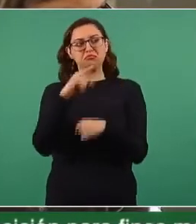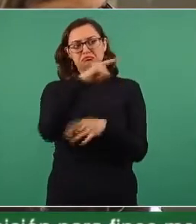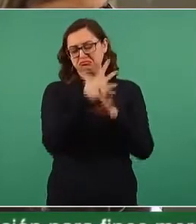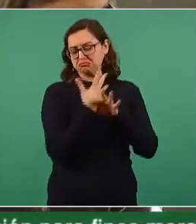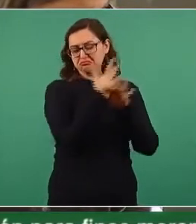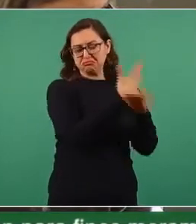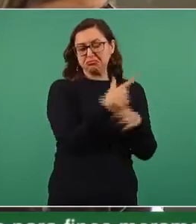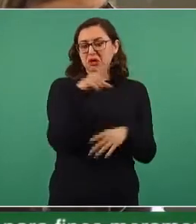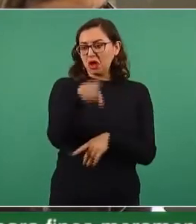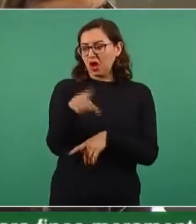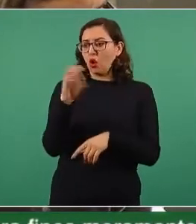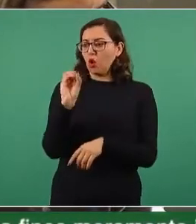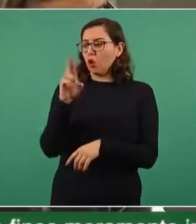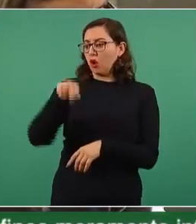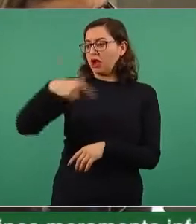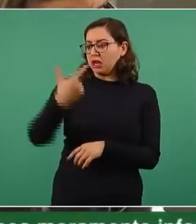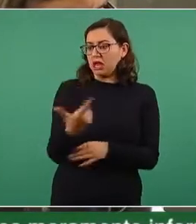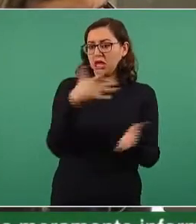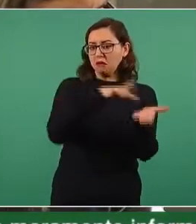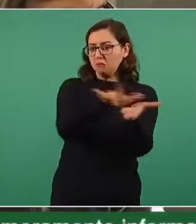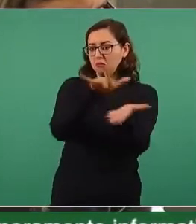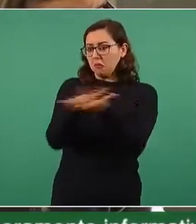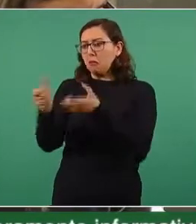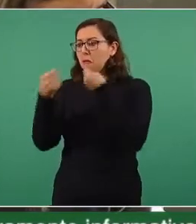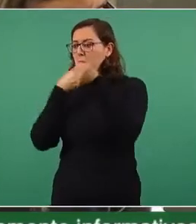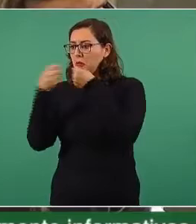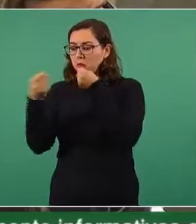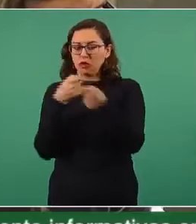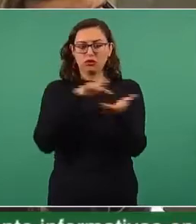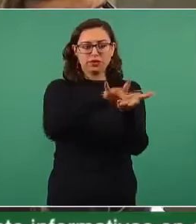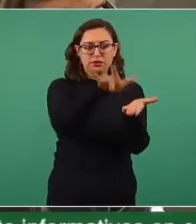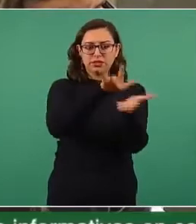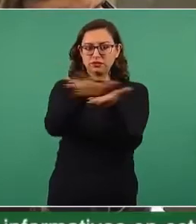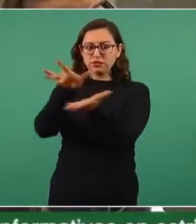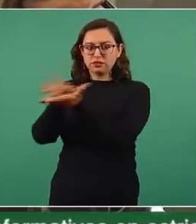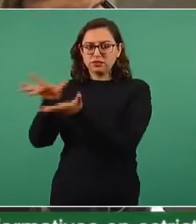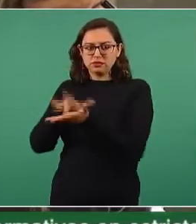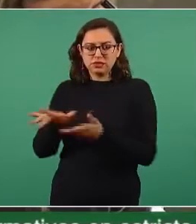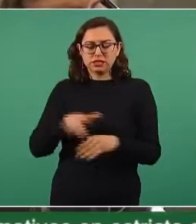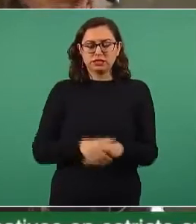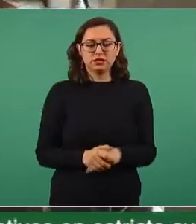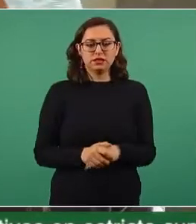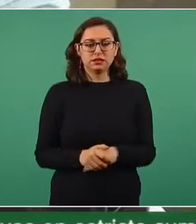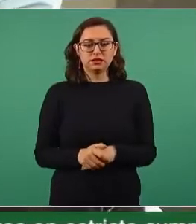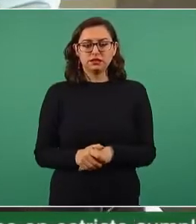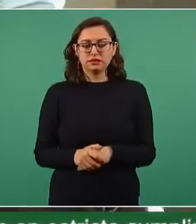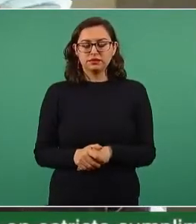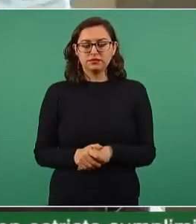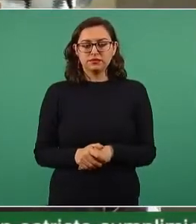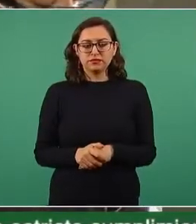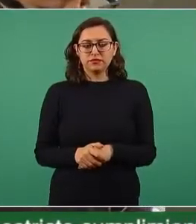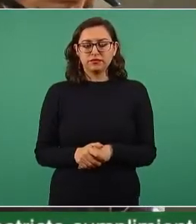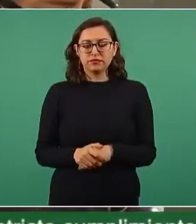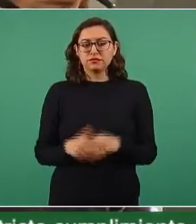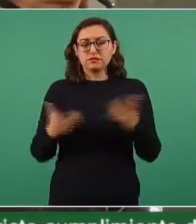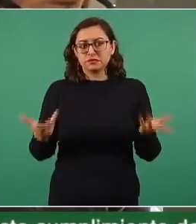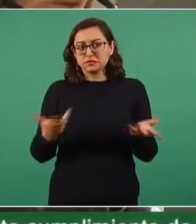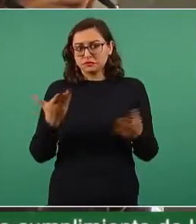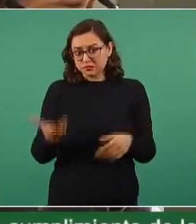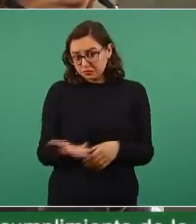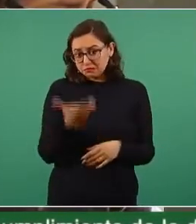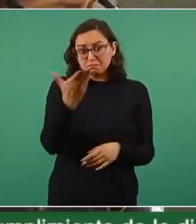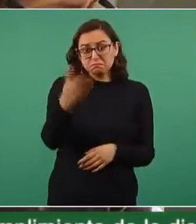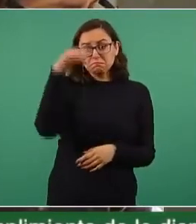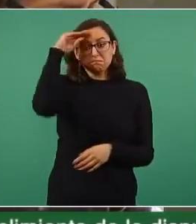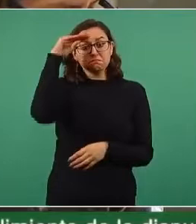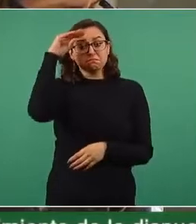de organizaciones no gubernamentales, periodistas y demás. Con esto, ¿ustedes darían o tendrían